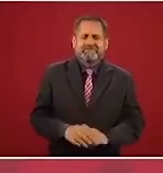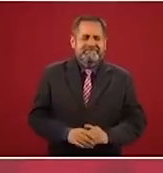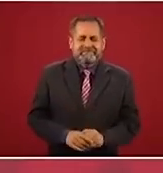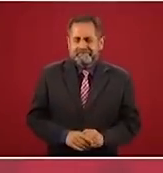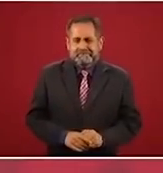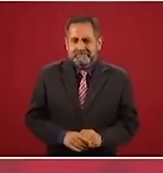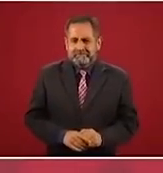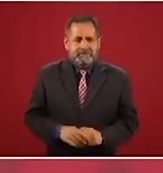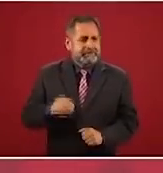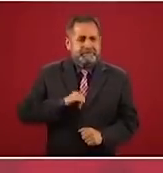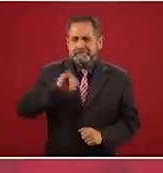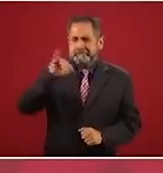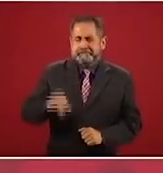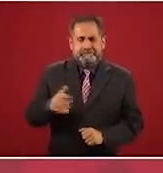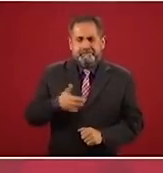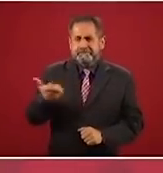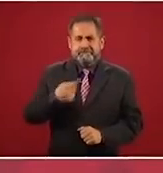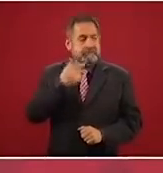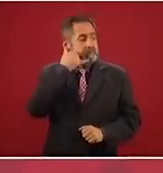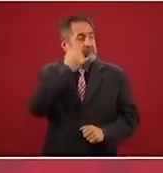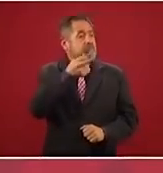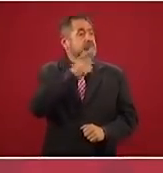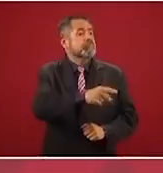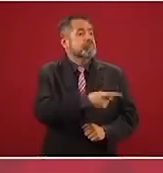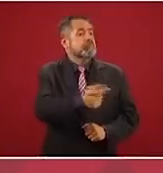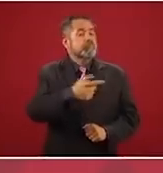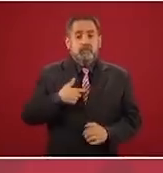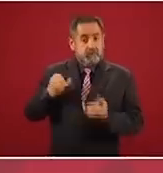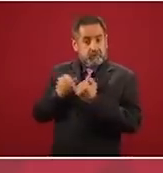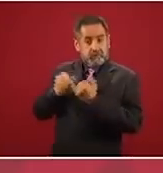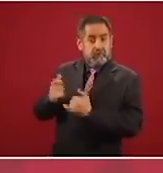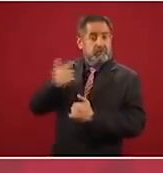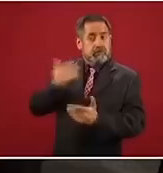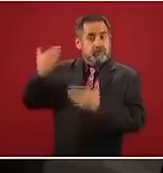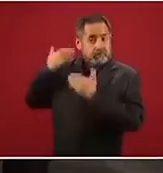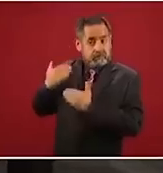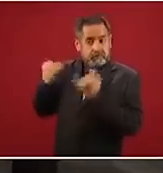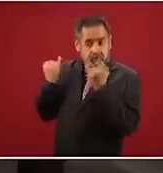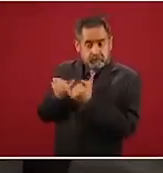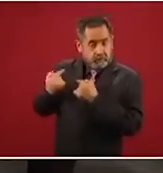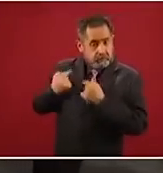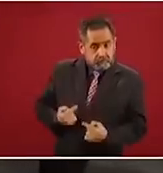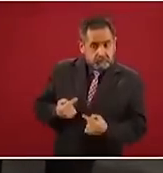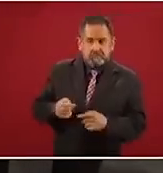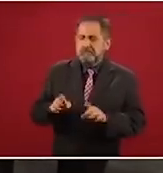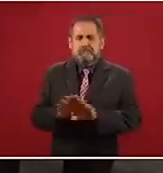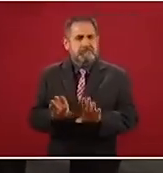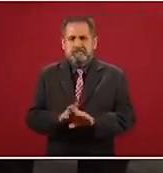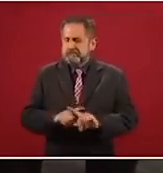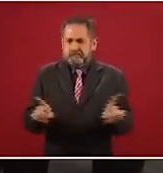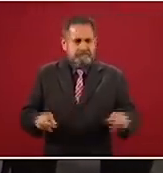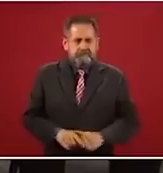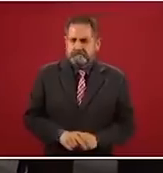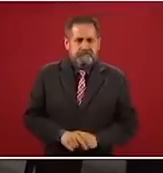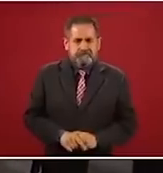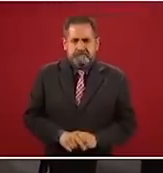porque nunca lo hemos hecho, porque no somos iguales a los que estaban antes, con